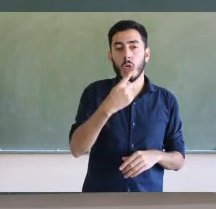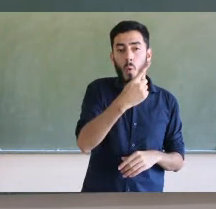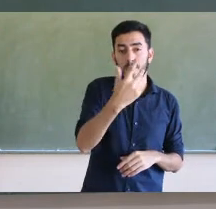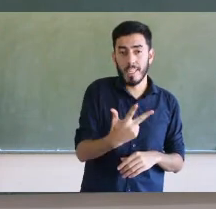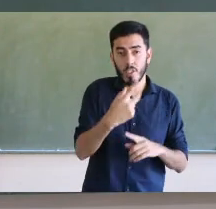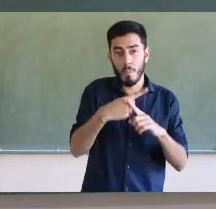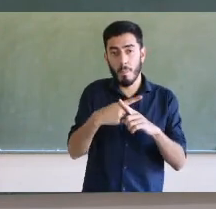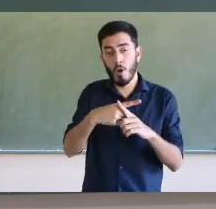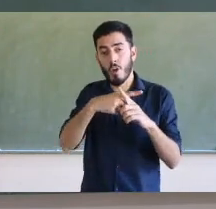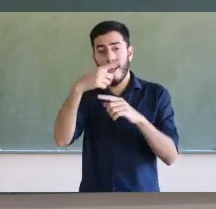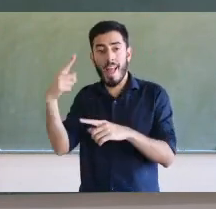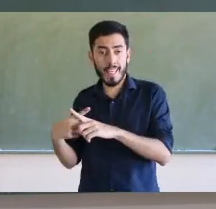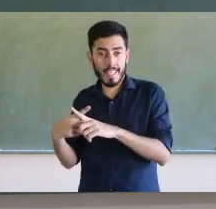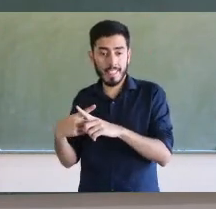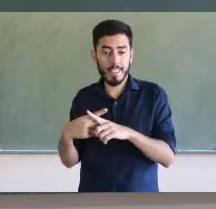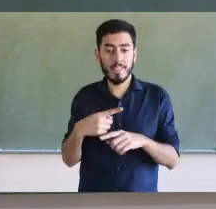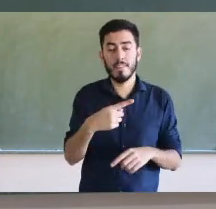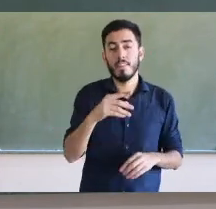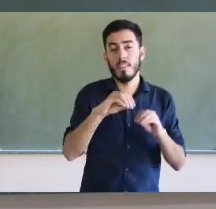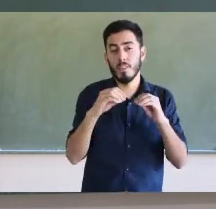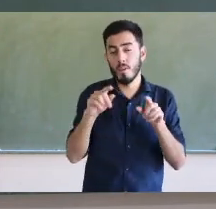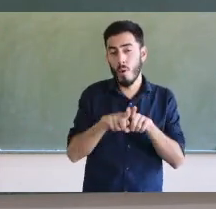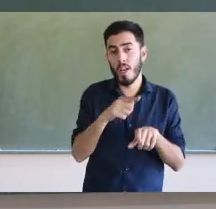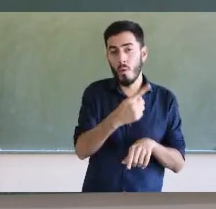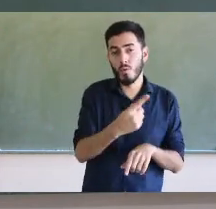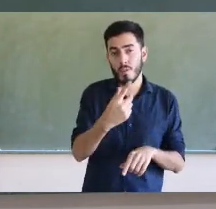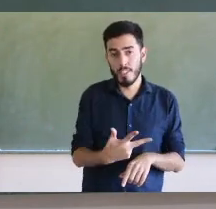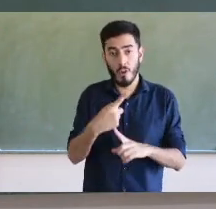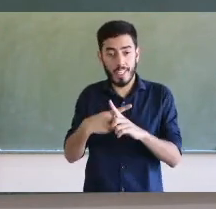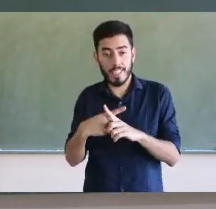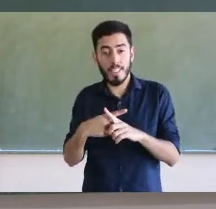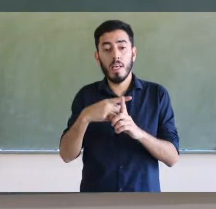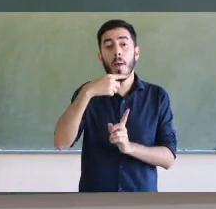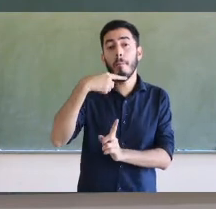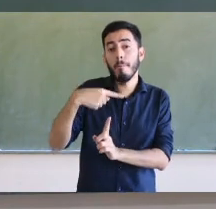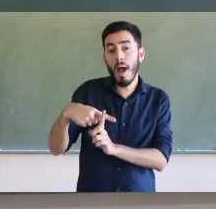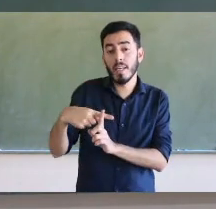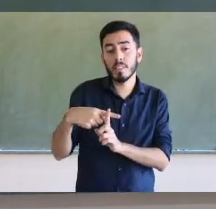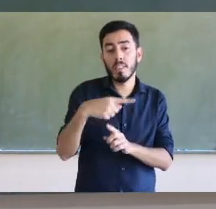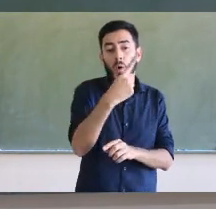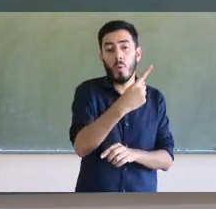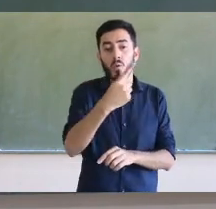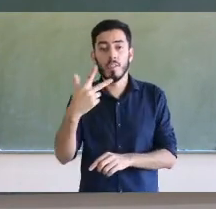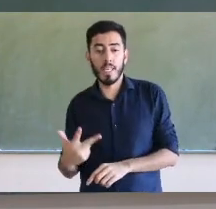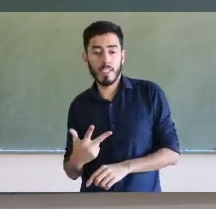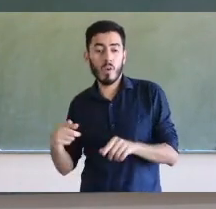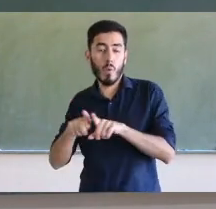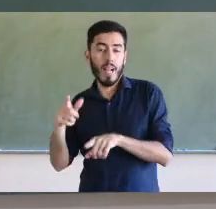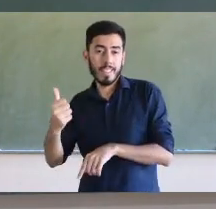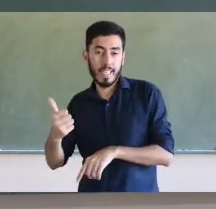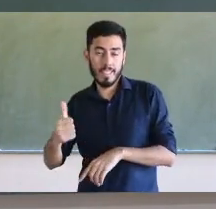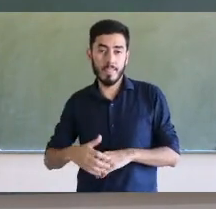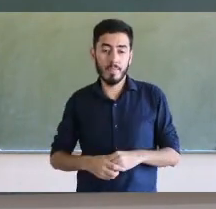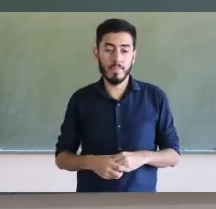x, 1 tercio x, más 1 tercio por 1, 1 tercio. Igual a 6. Una